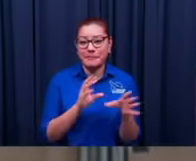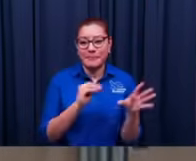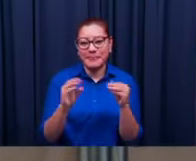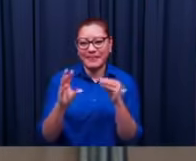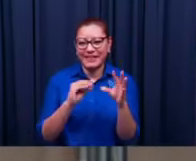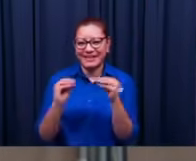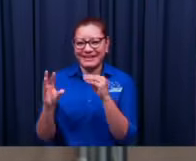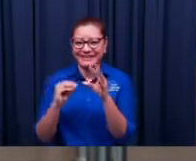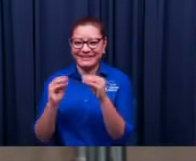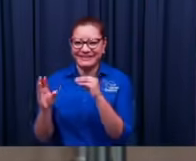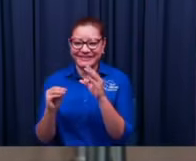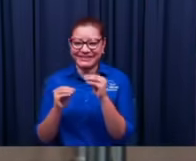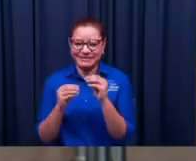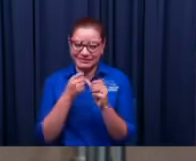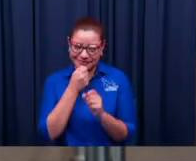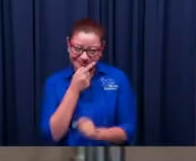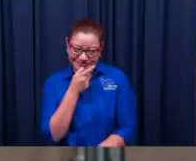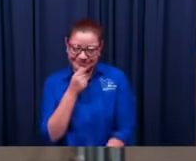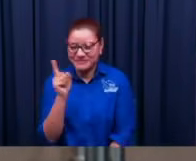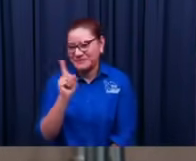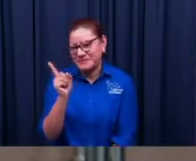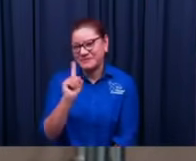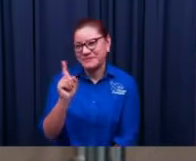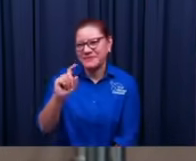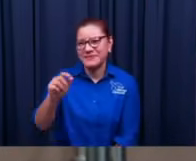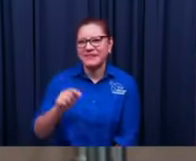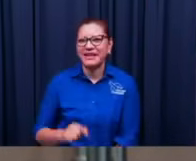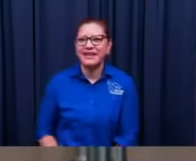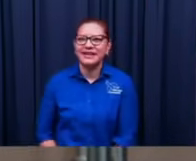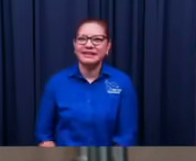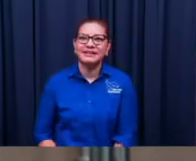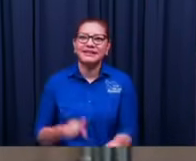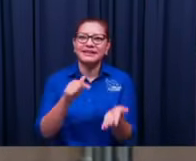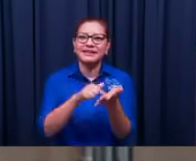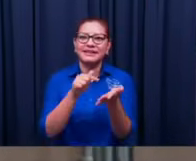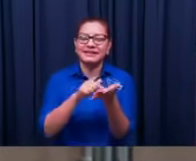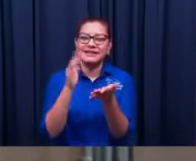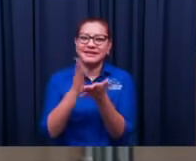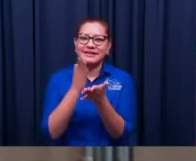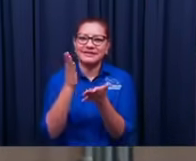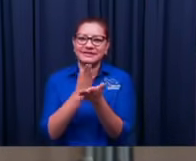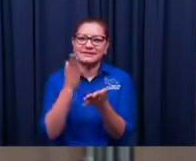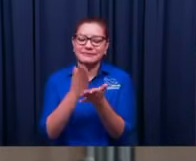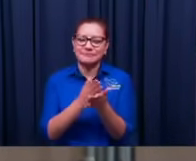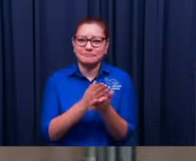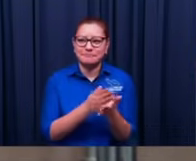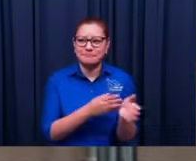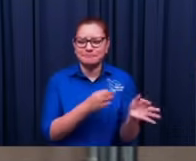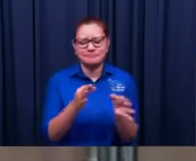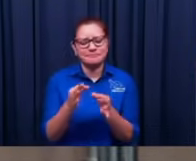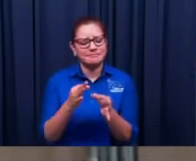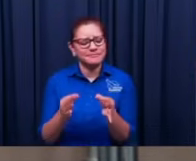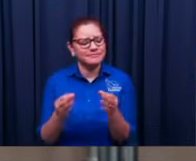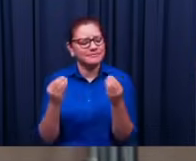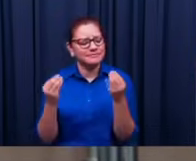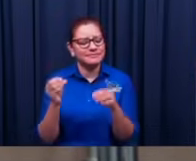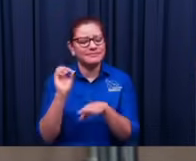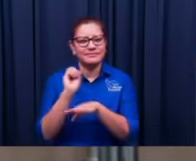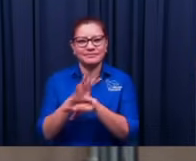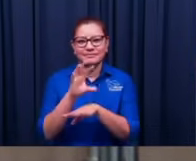¿verdad? Sino de la palabra brota el Señor con tanto consejo tan